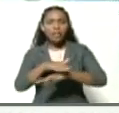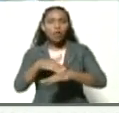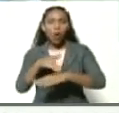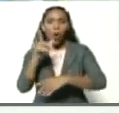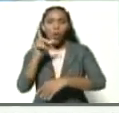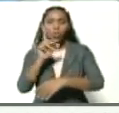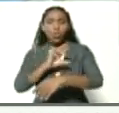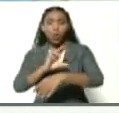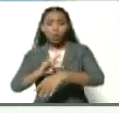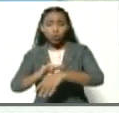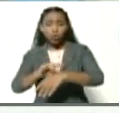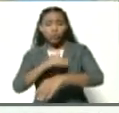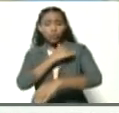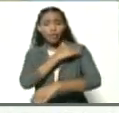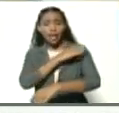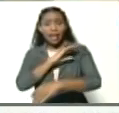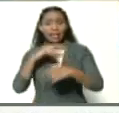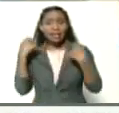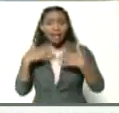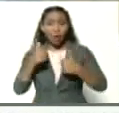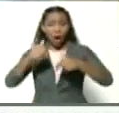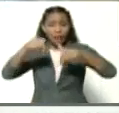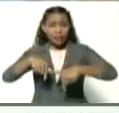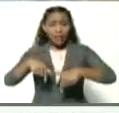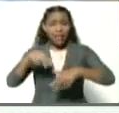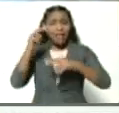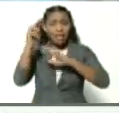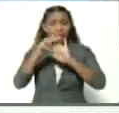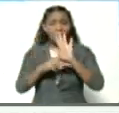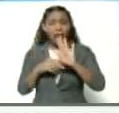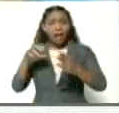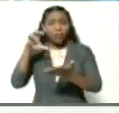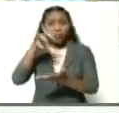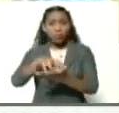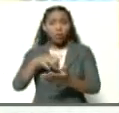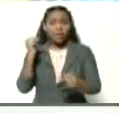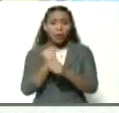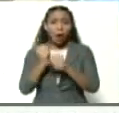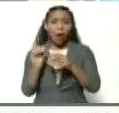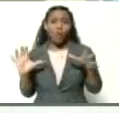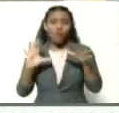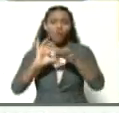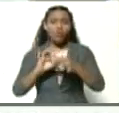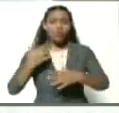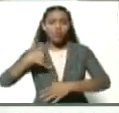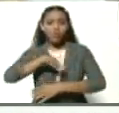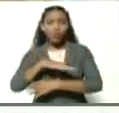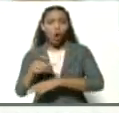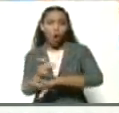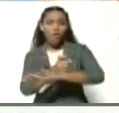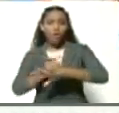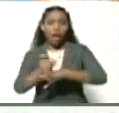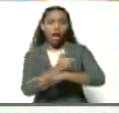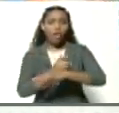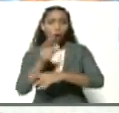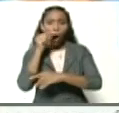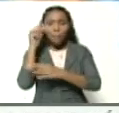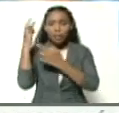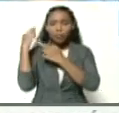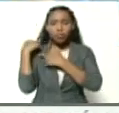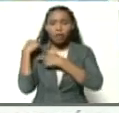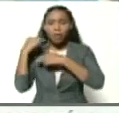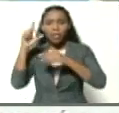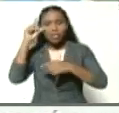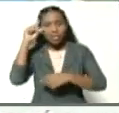Carlos Alvarado, y aquí a nivel regional, un trabajo mancomunado, donde nuestro gobernador José Vázquez,